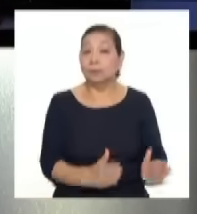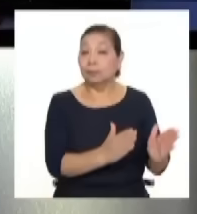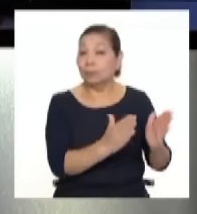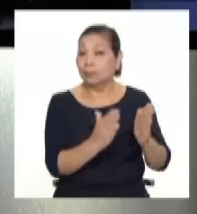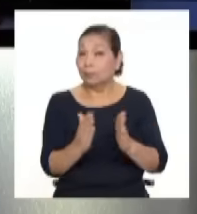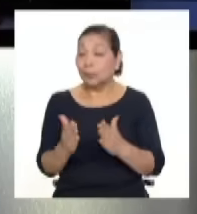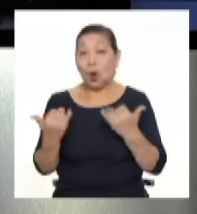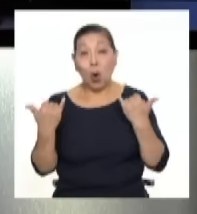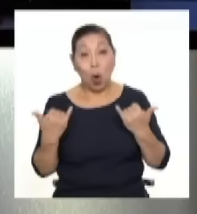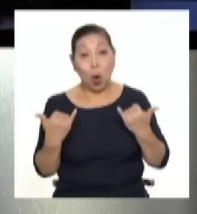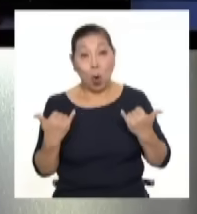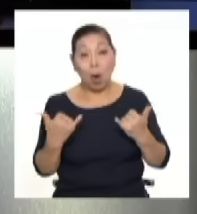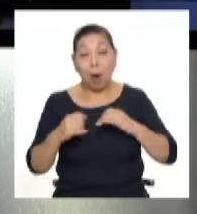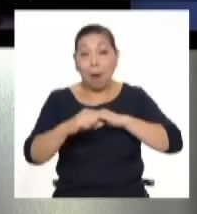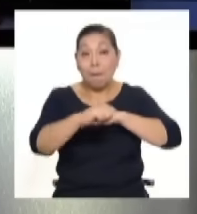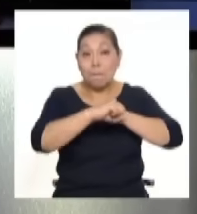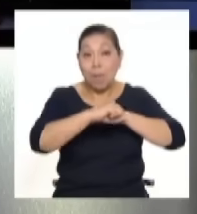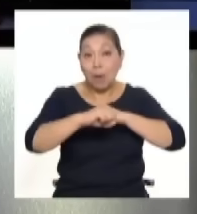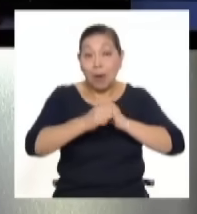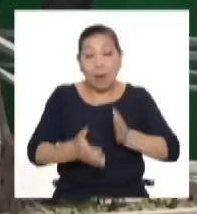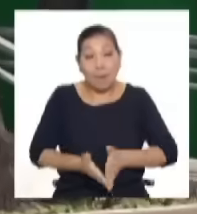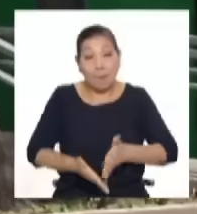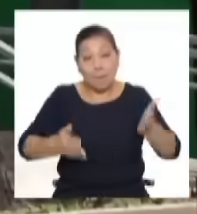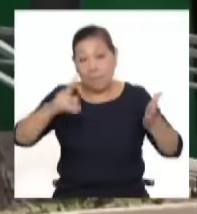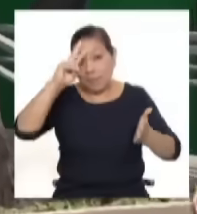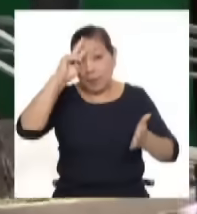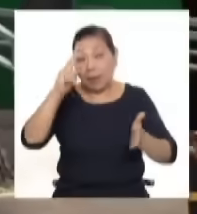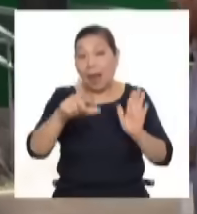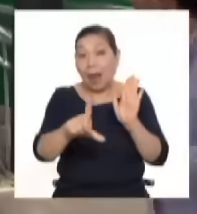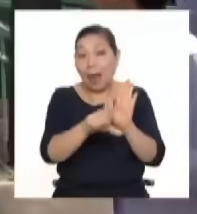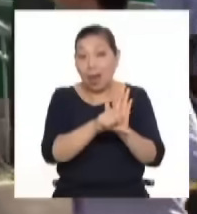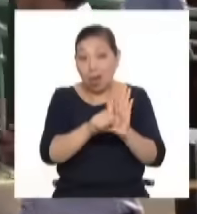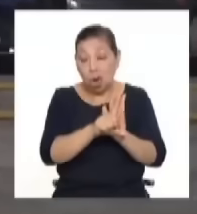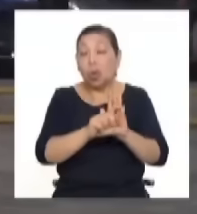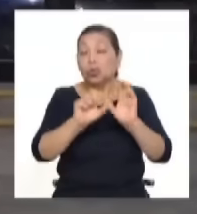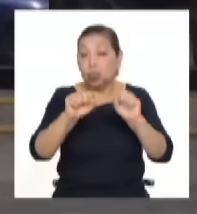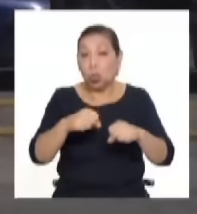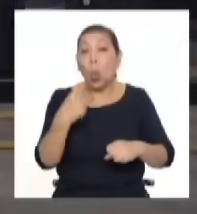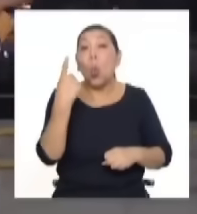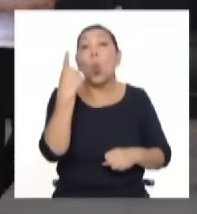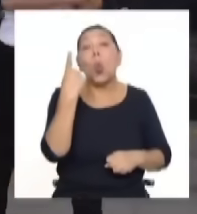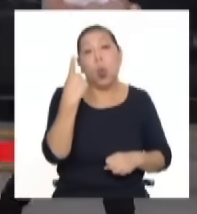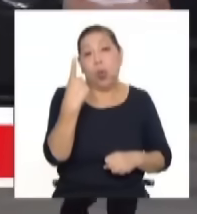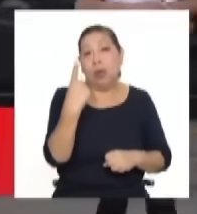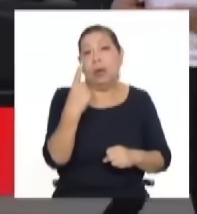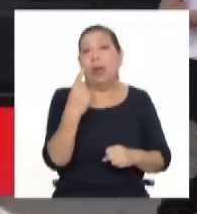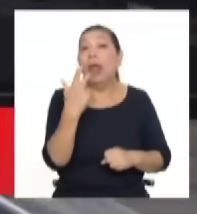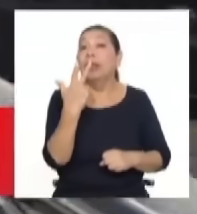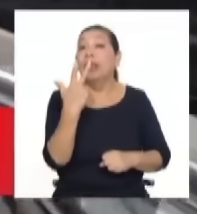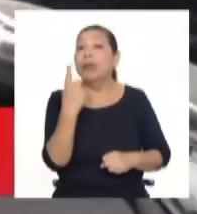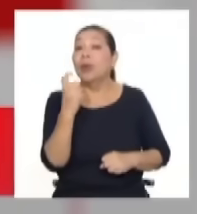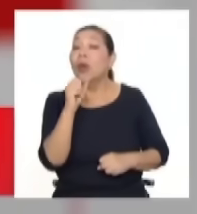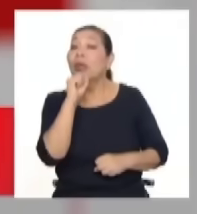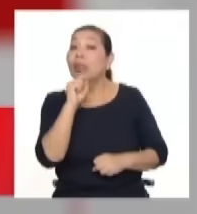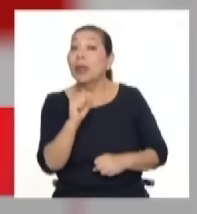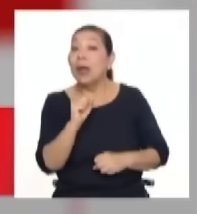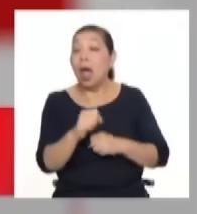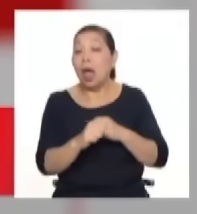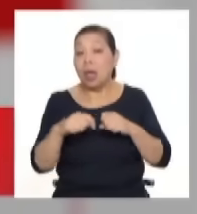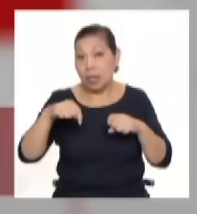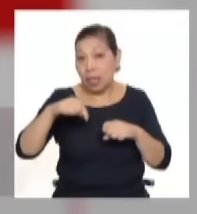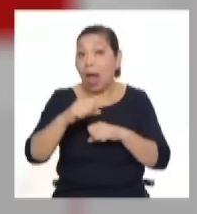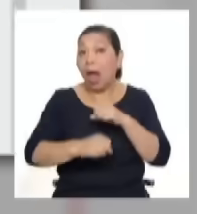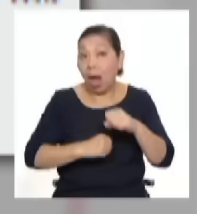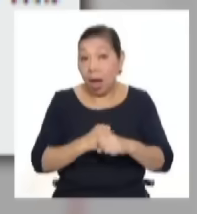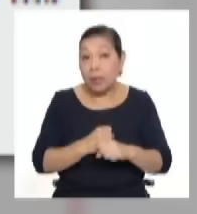Y les contamos que hoy fue publicada en el Diario Oficial El Peruano la ley que autoriza por única vez y hasta el 31 de diciembre de